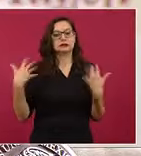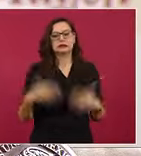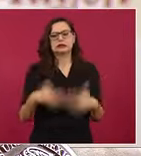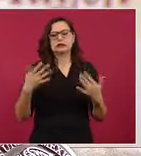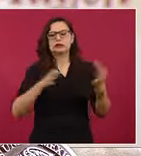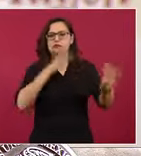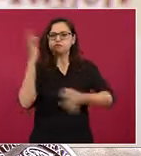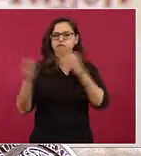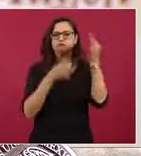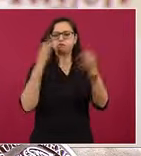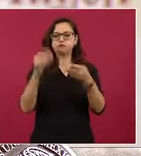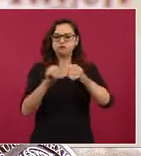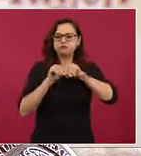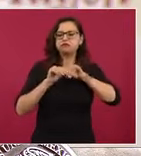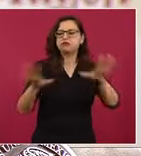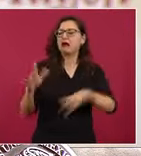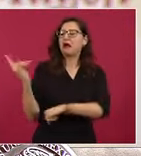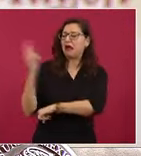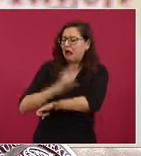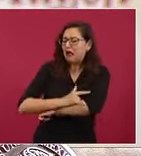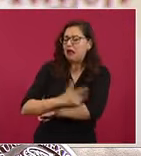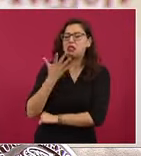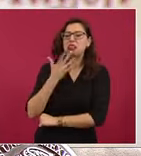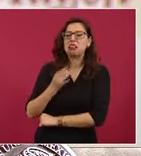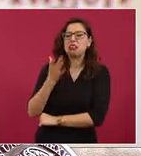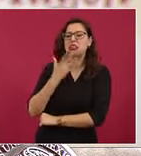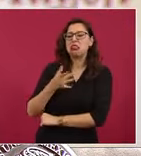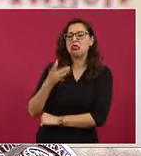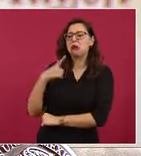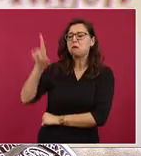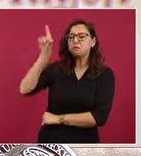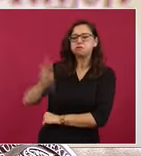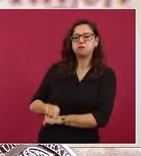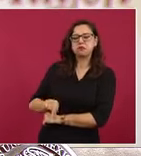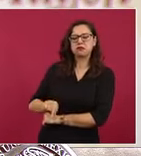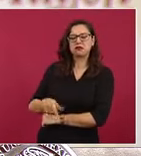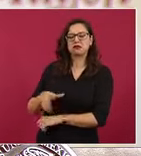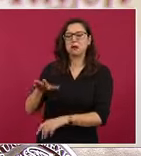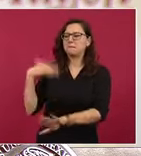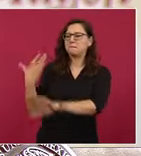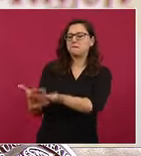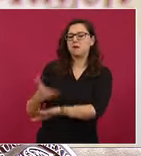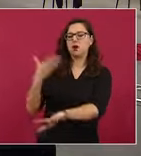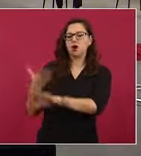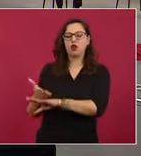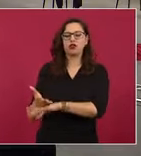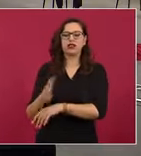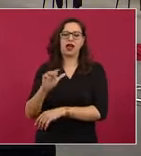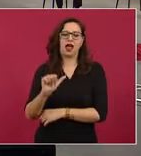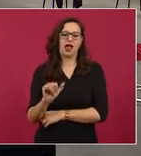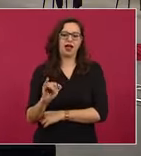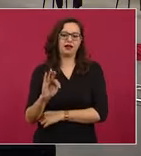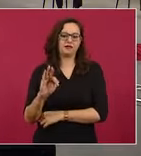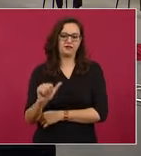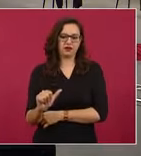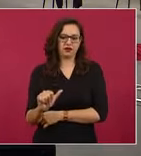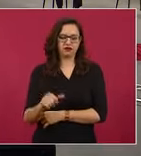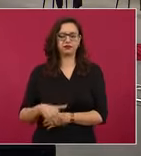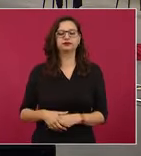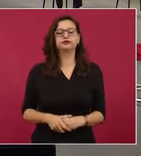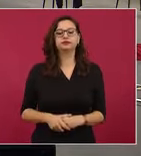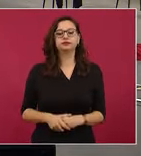para desvalorizar y descalificar al Aeropuerto Internacional Felipe Ángeles.